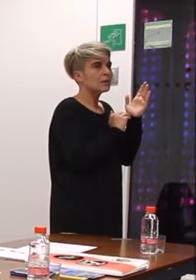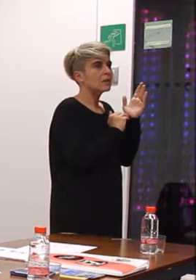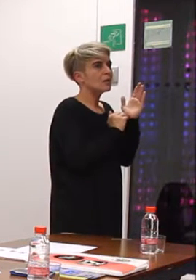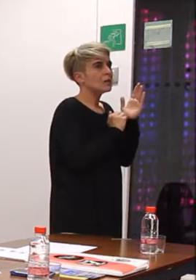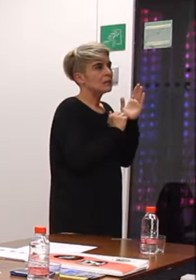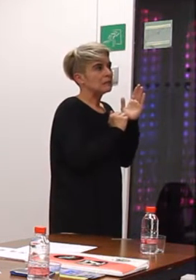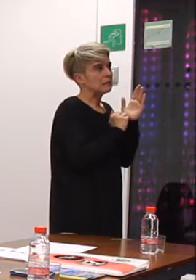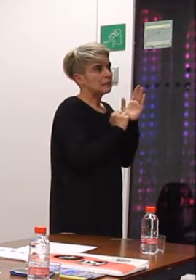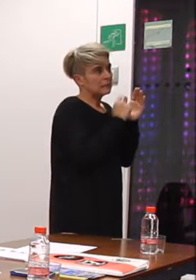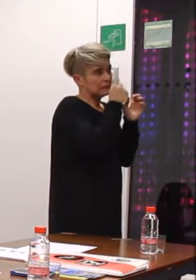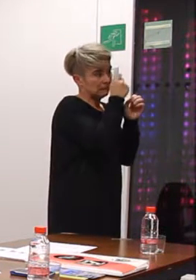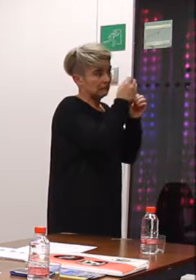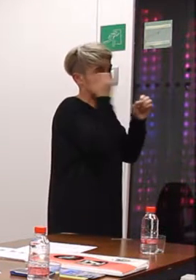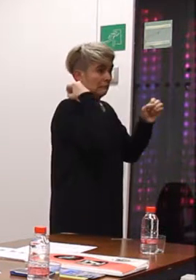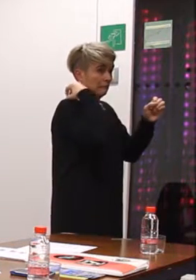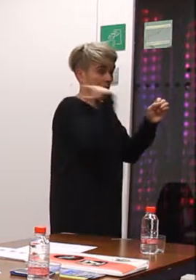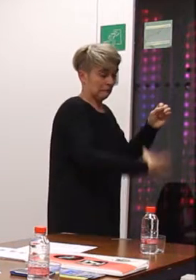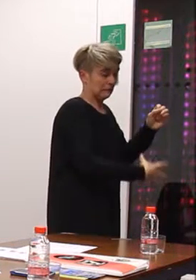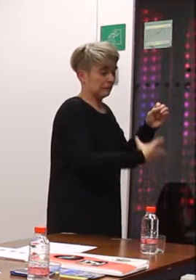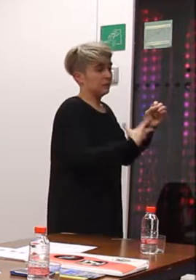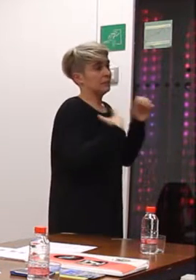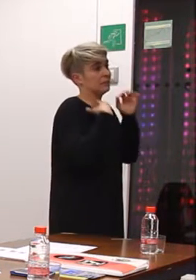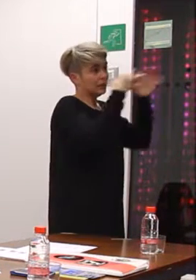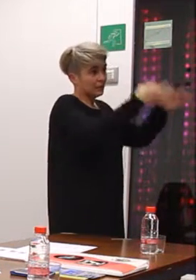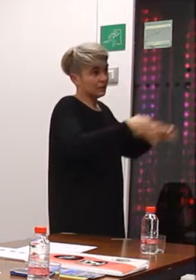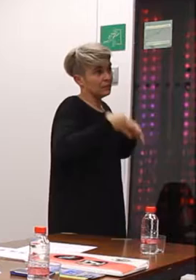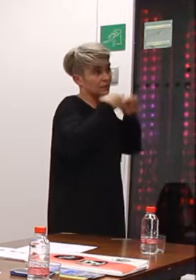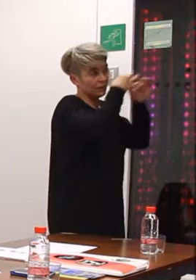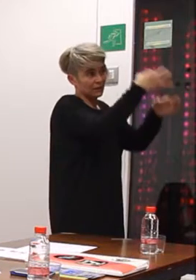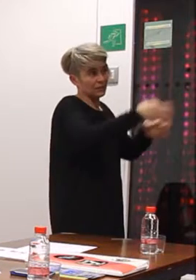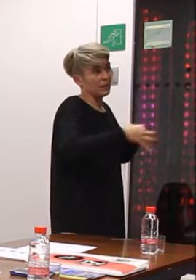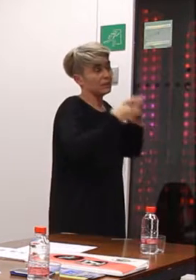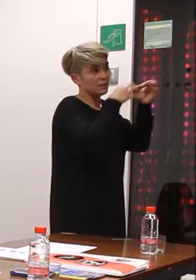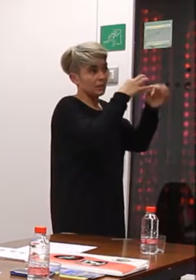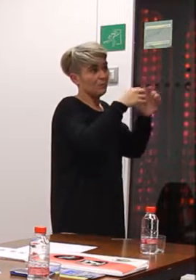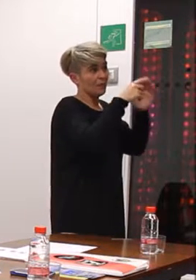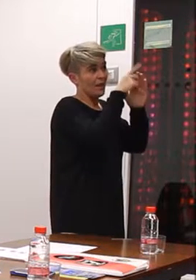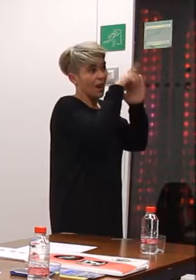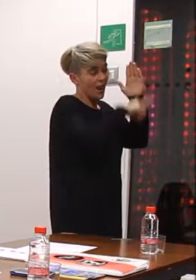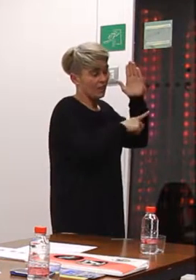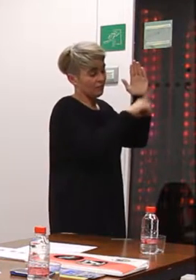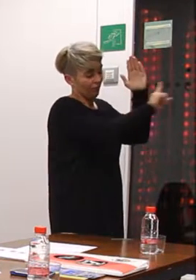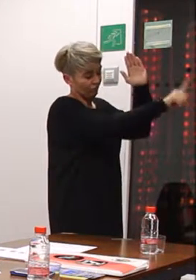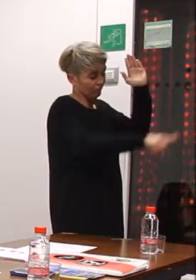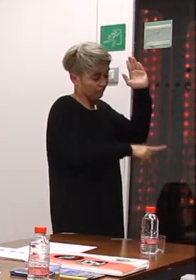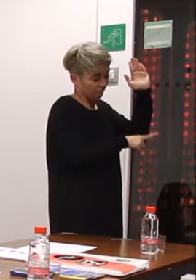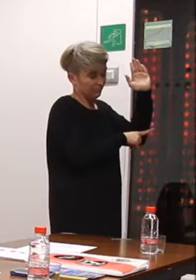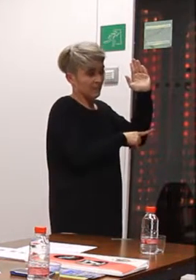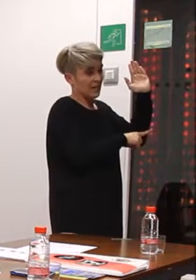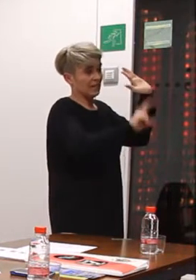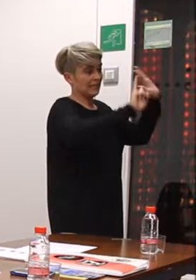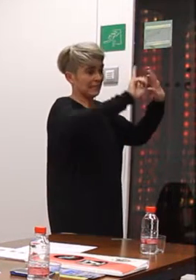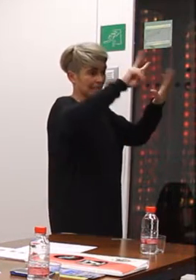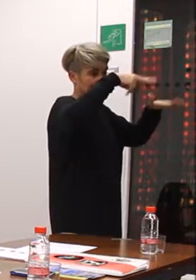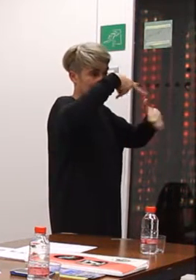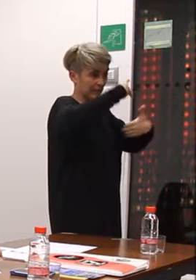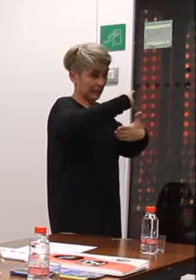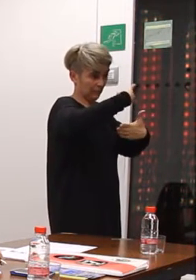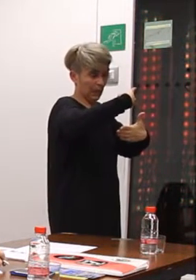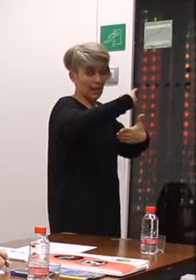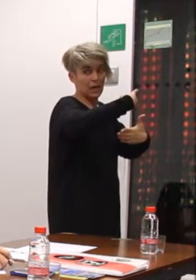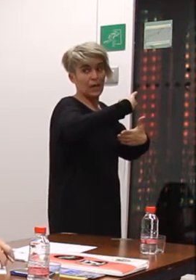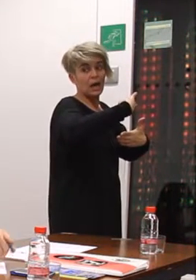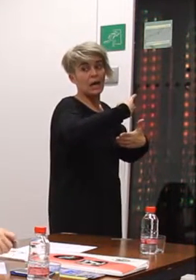los últimos años en la cola del índice de riesgo de pobreza y exclusión. Somos la séptima comunidad en España con